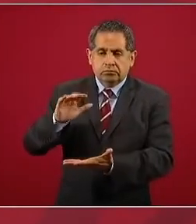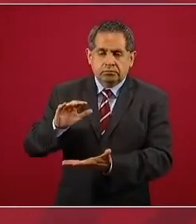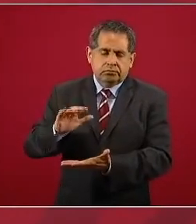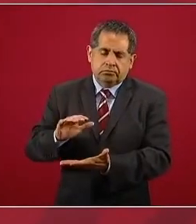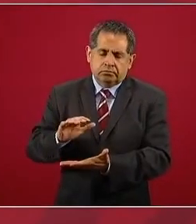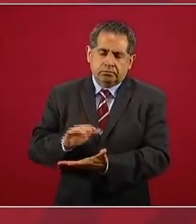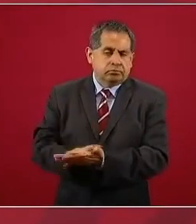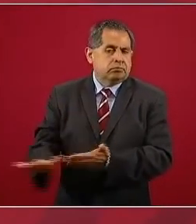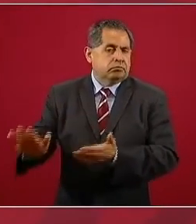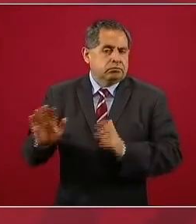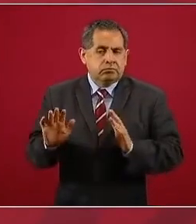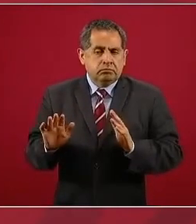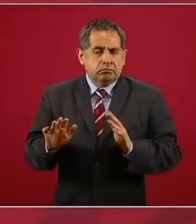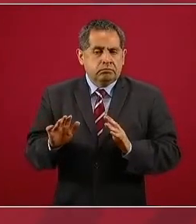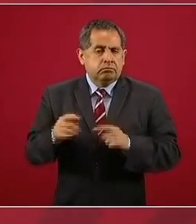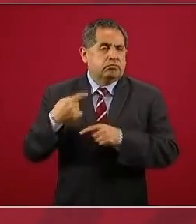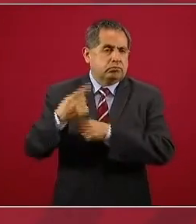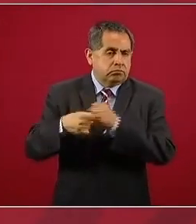podríamos